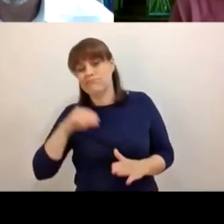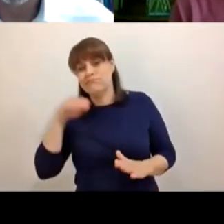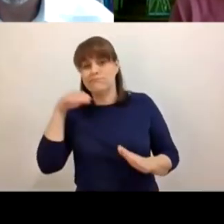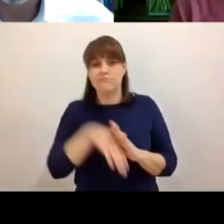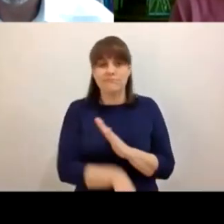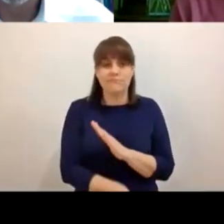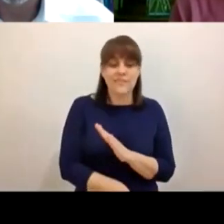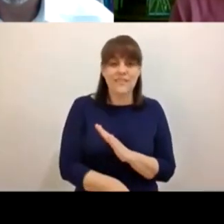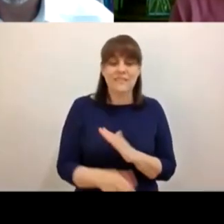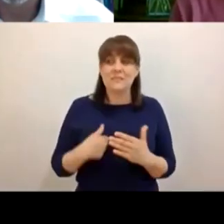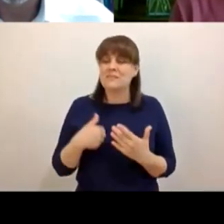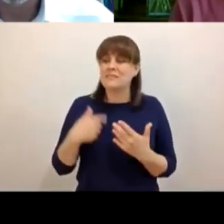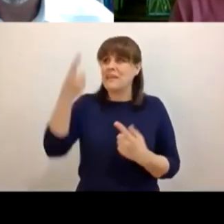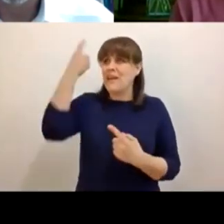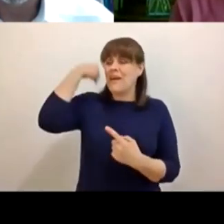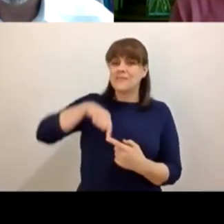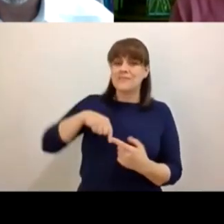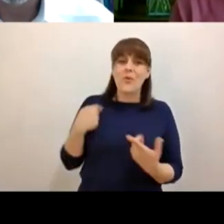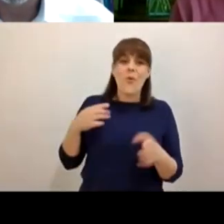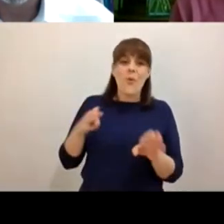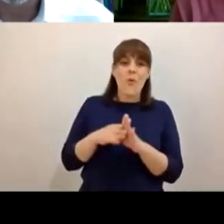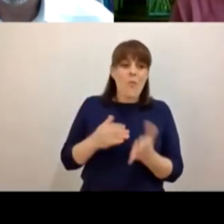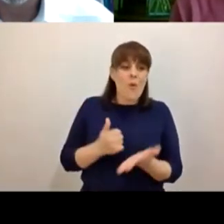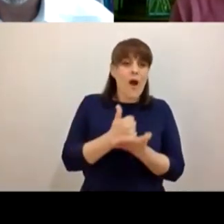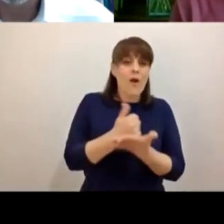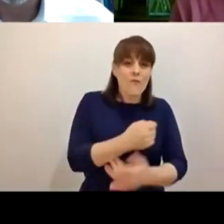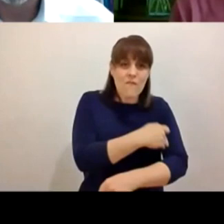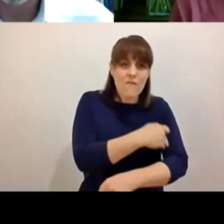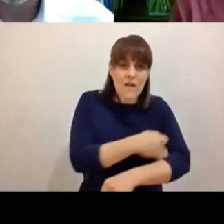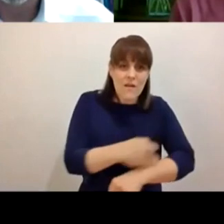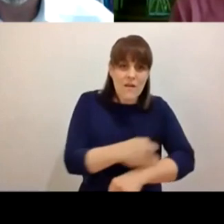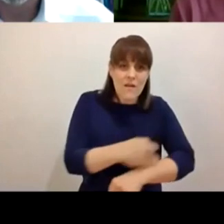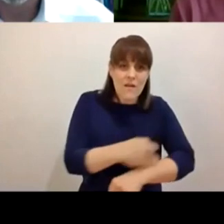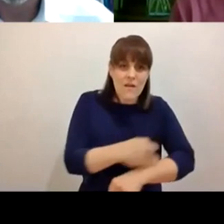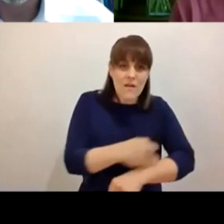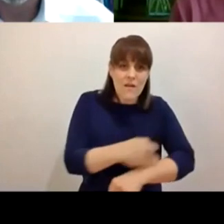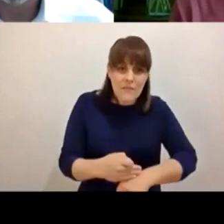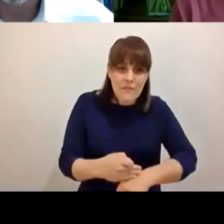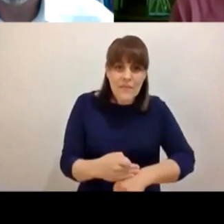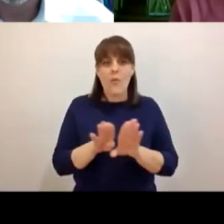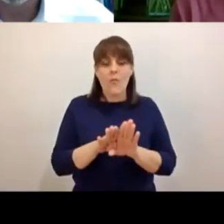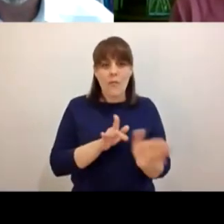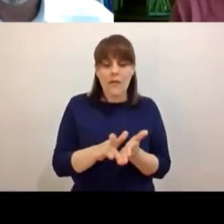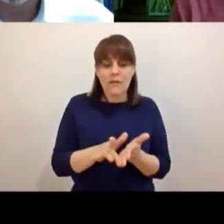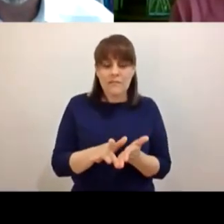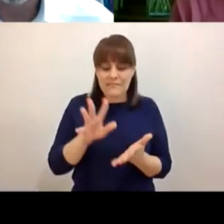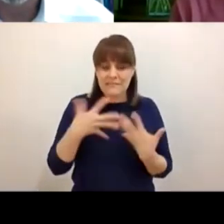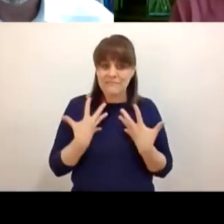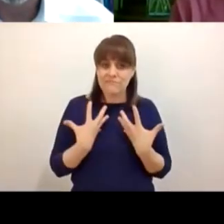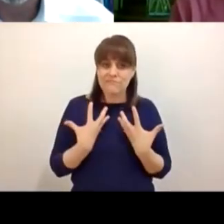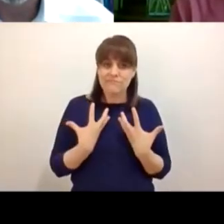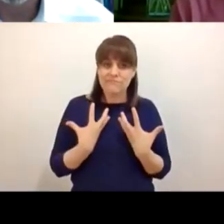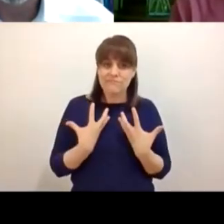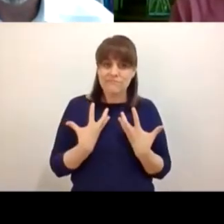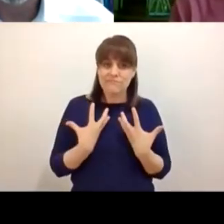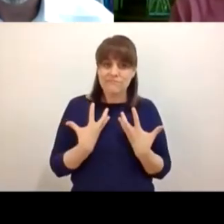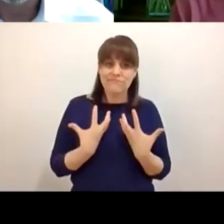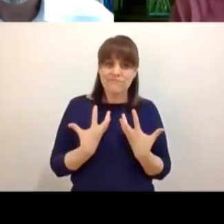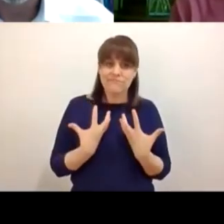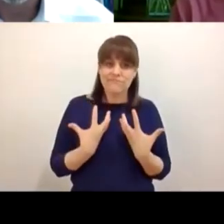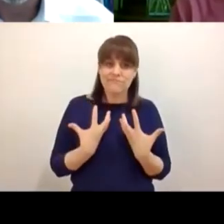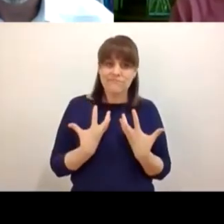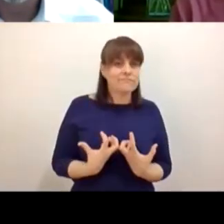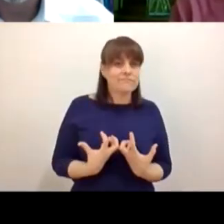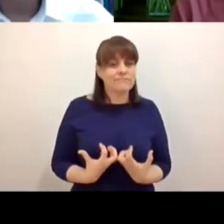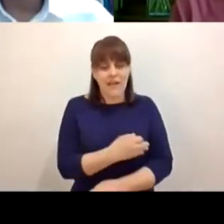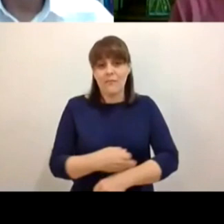en mi familia, cómo intervengo en mi familia. Es desgarrador ver la desesperanza de las familias que